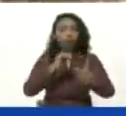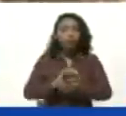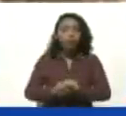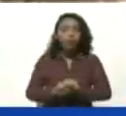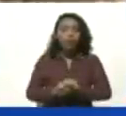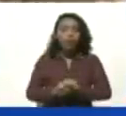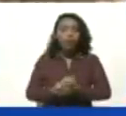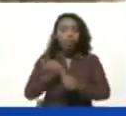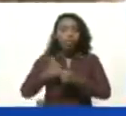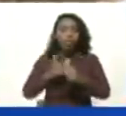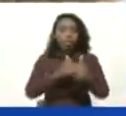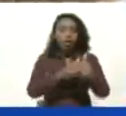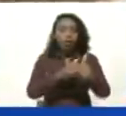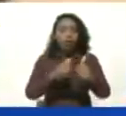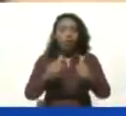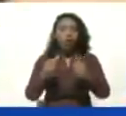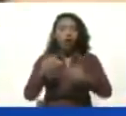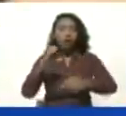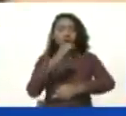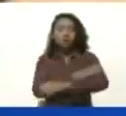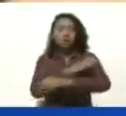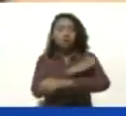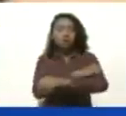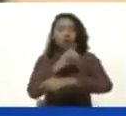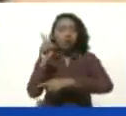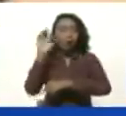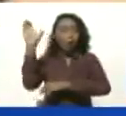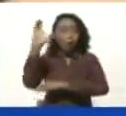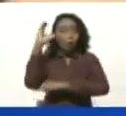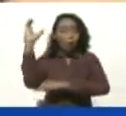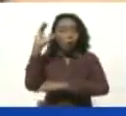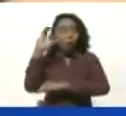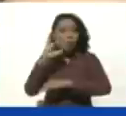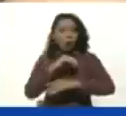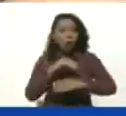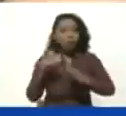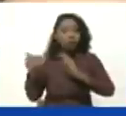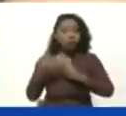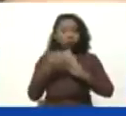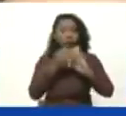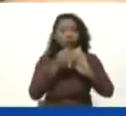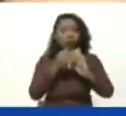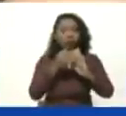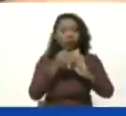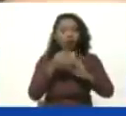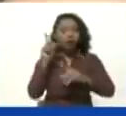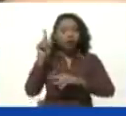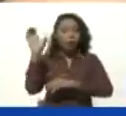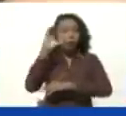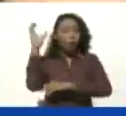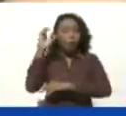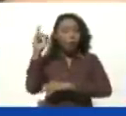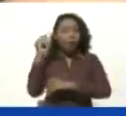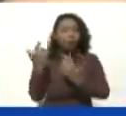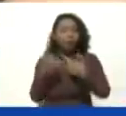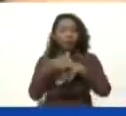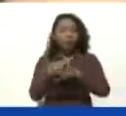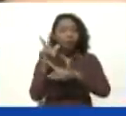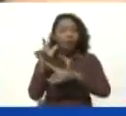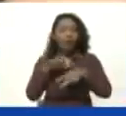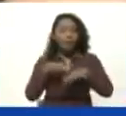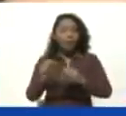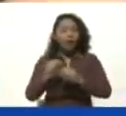por la narcooligarquía de Colombia. La narcooligarquía de Colombia, en combinación con el